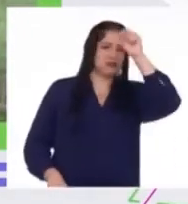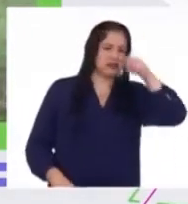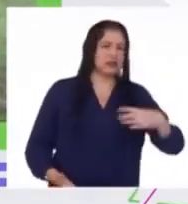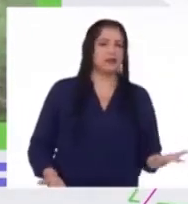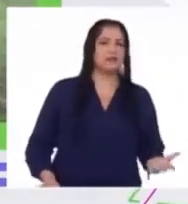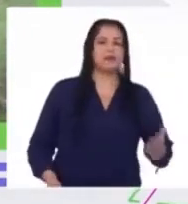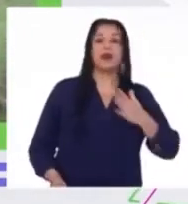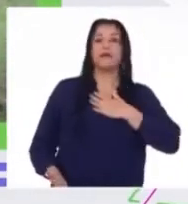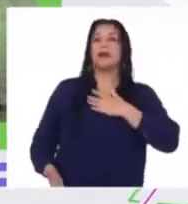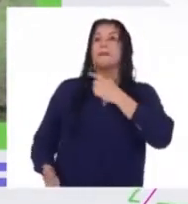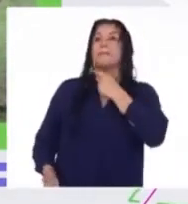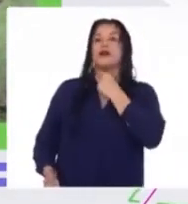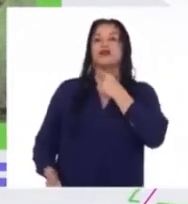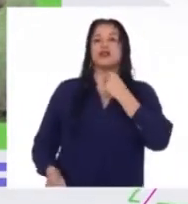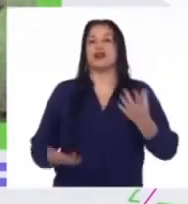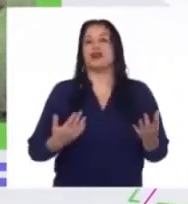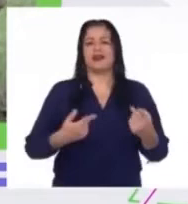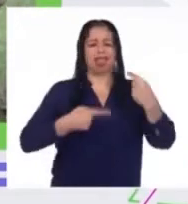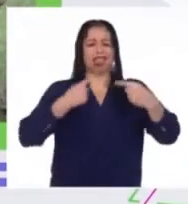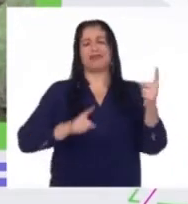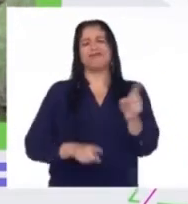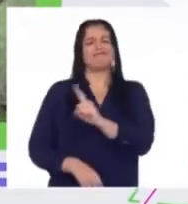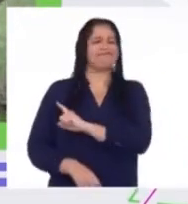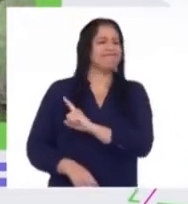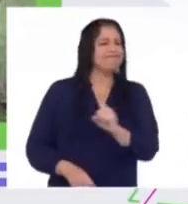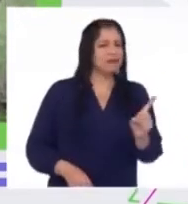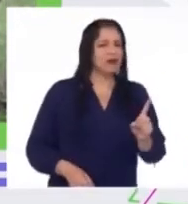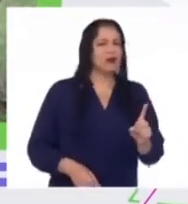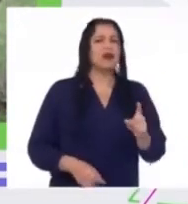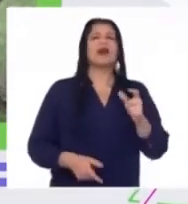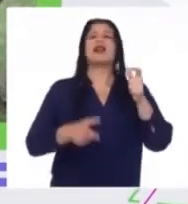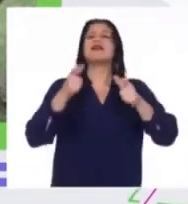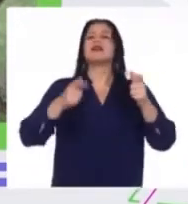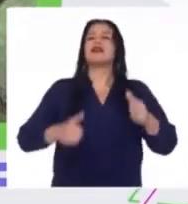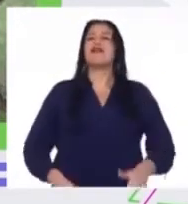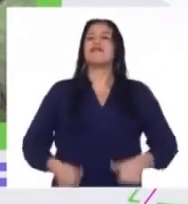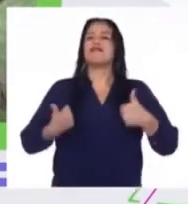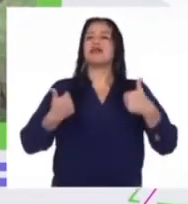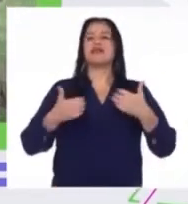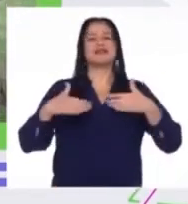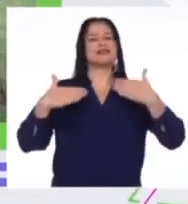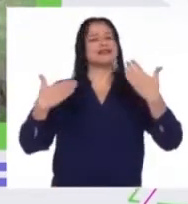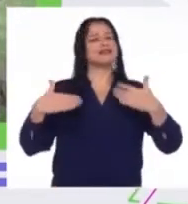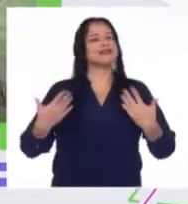A mí me gustaría que no se peleen, que vivan felices,